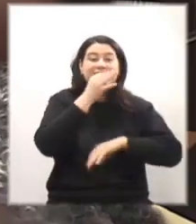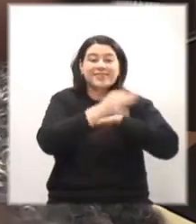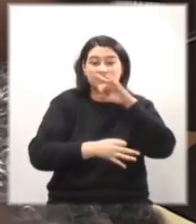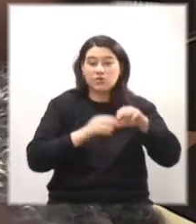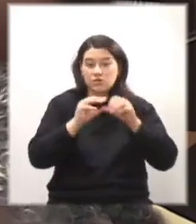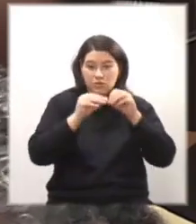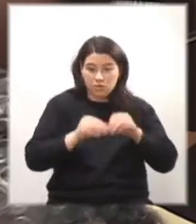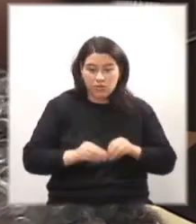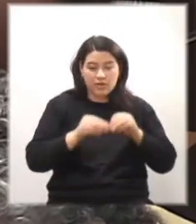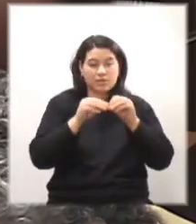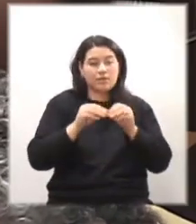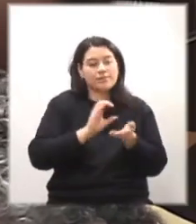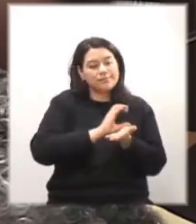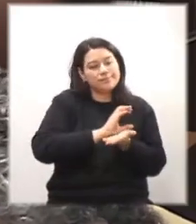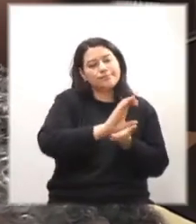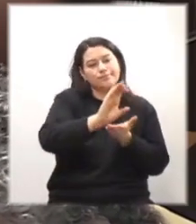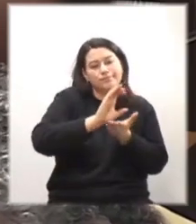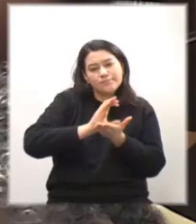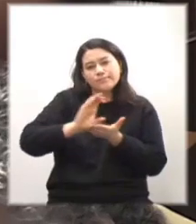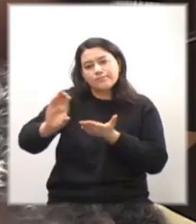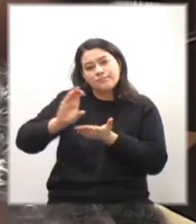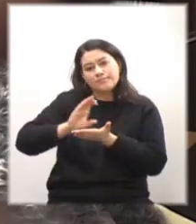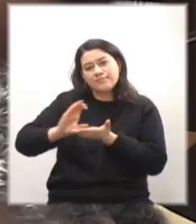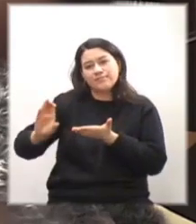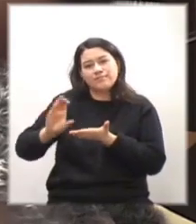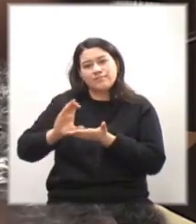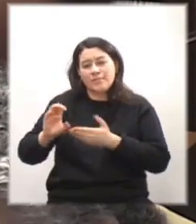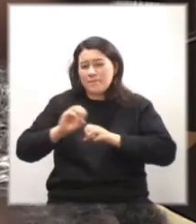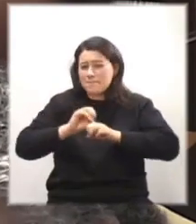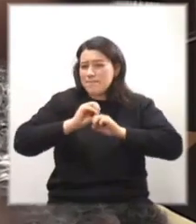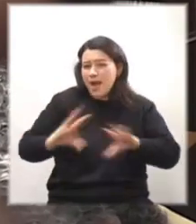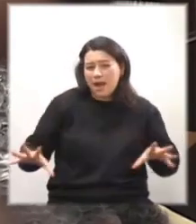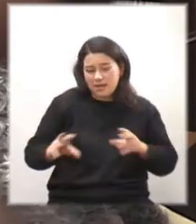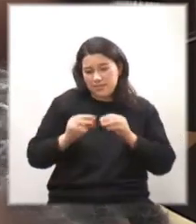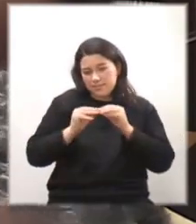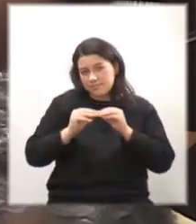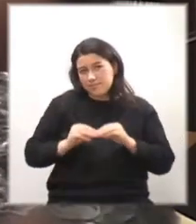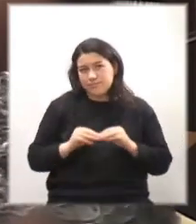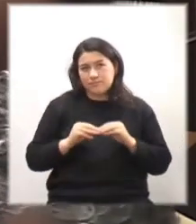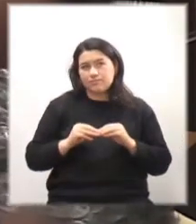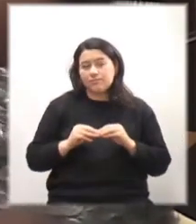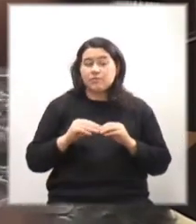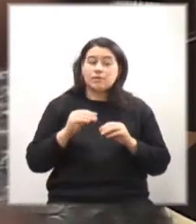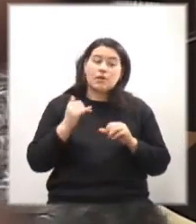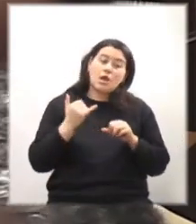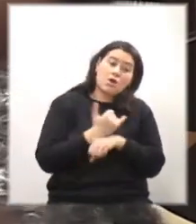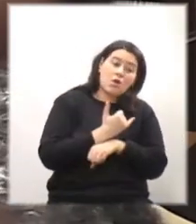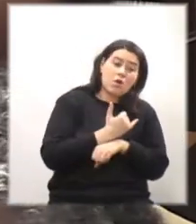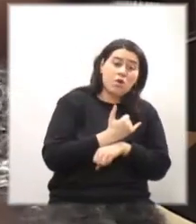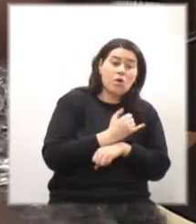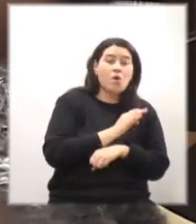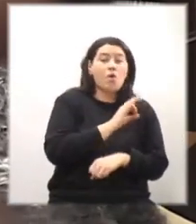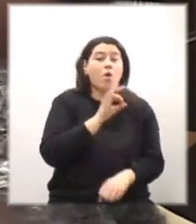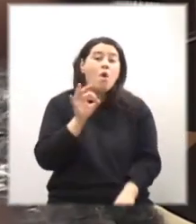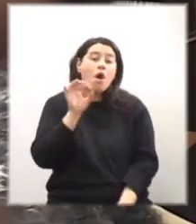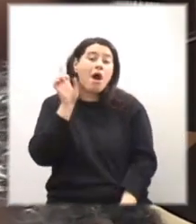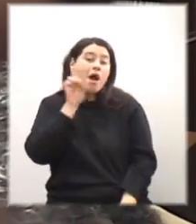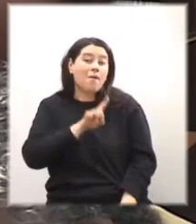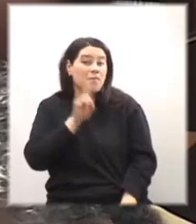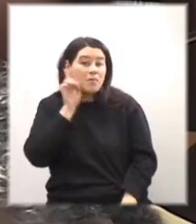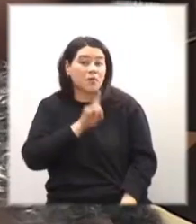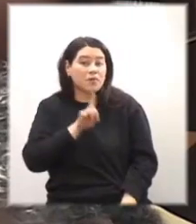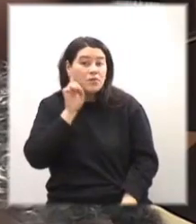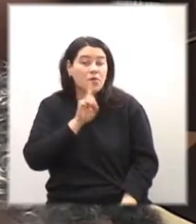vienen reasignando partidas que están mal presupuestadas, por error o a